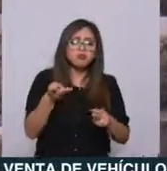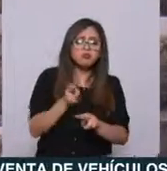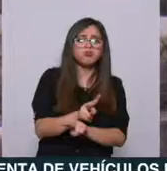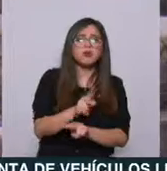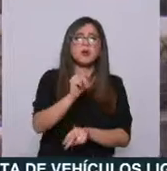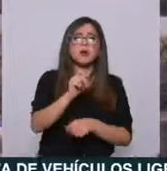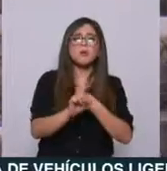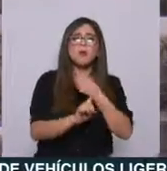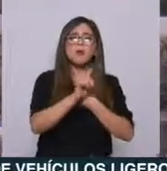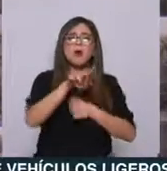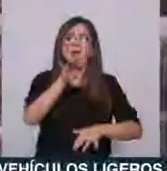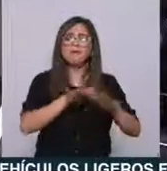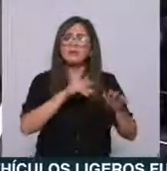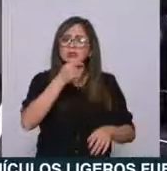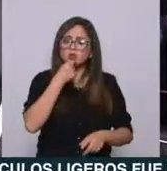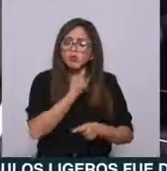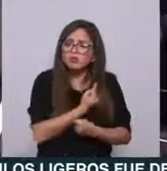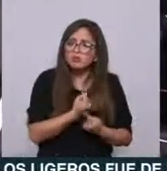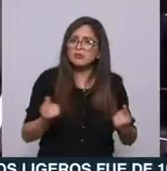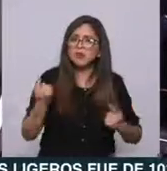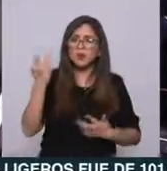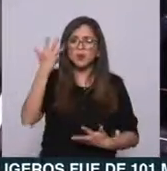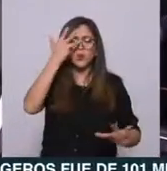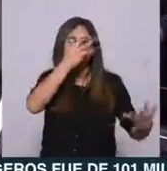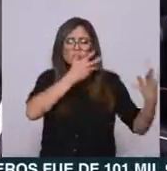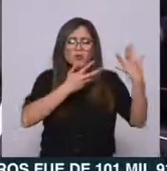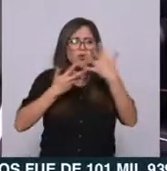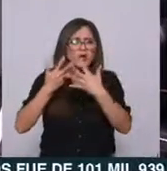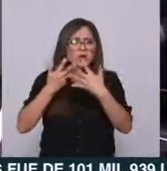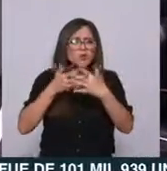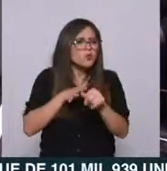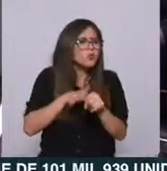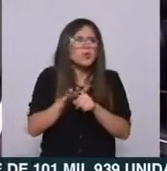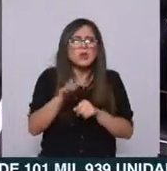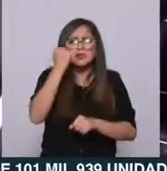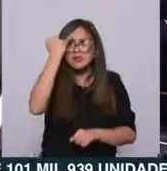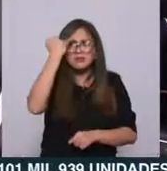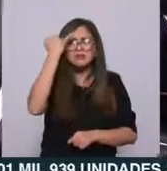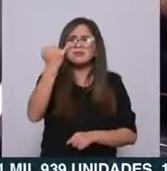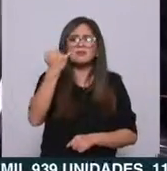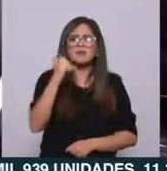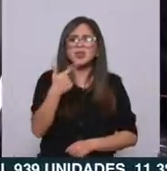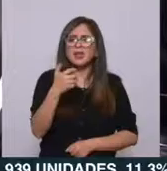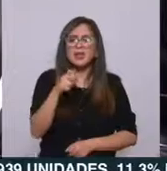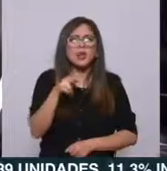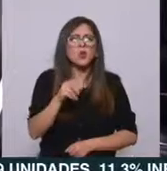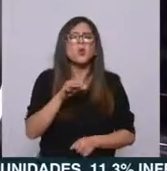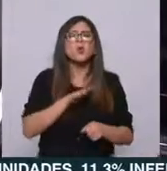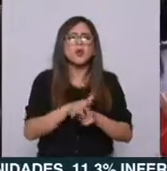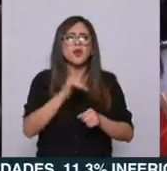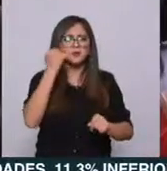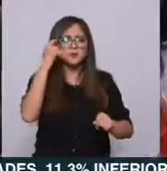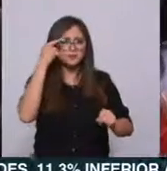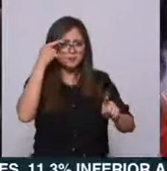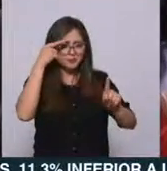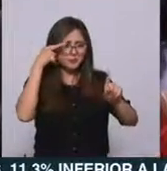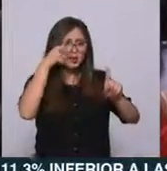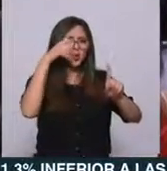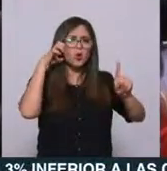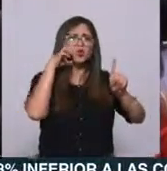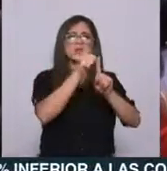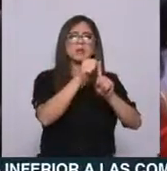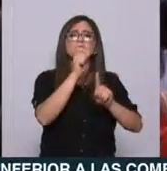los menores de edad. ¿Y cuál es esta ideología de género? Bueno, pues conceptos como: oye, pues no hay 2